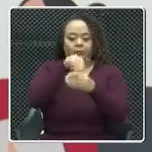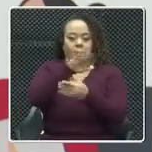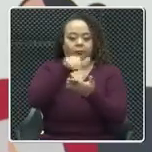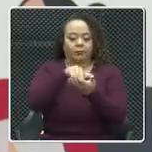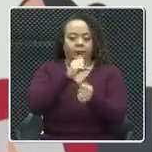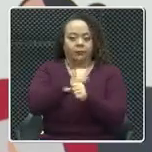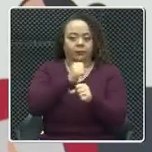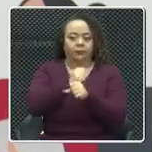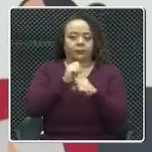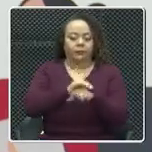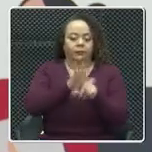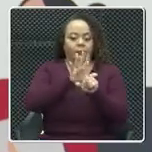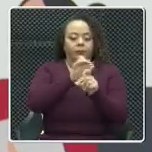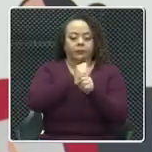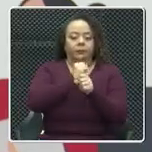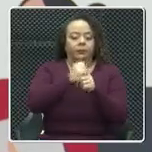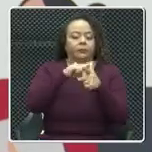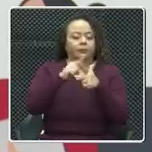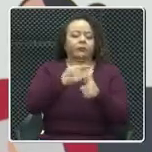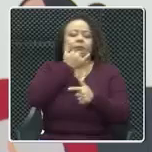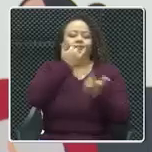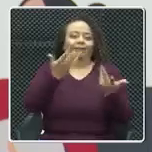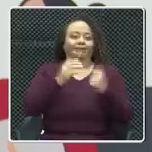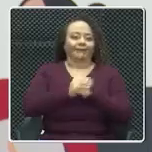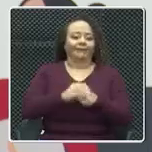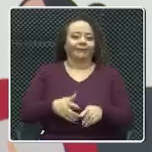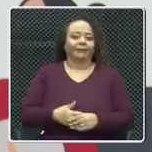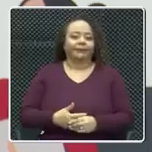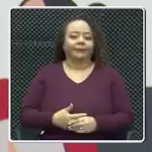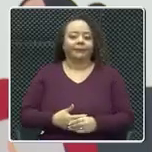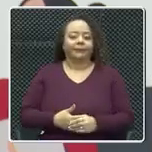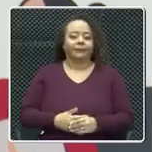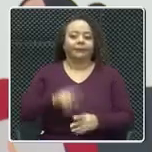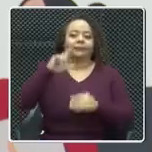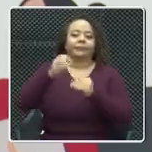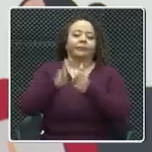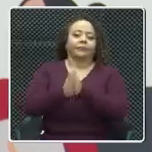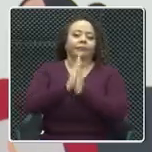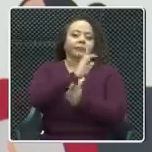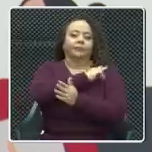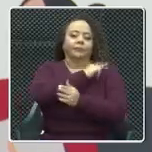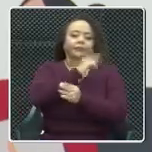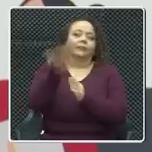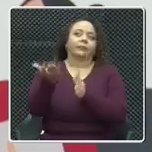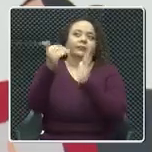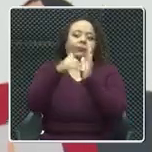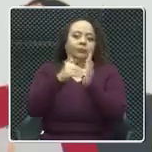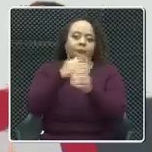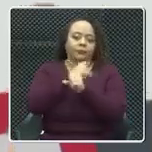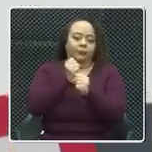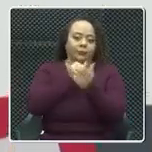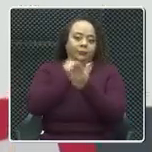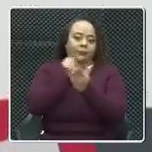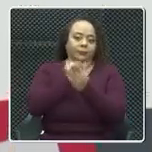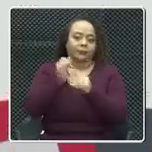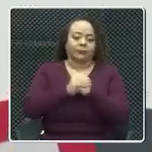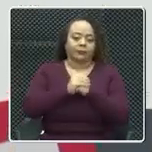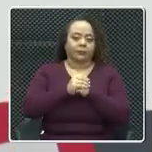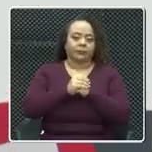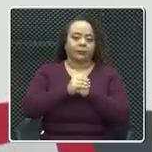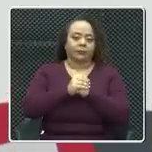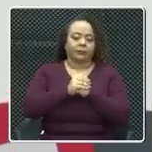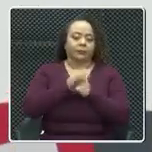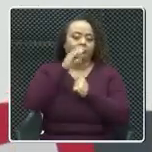centro de trabajo de acoso laboral. Entonces, ¿qué pasa? Tenemos que pedirle al patrono nuevamente que haga la investigación. ¿Qué